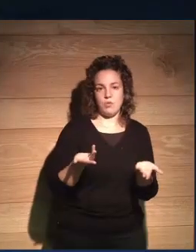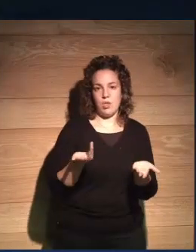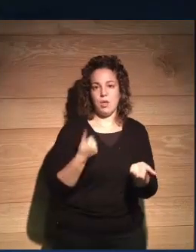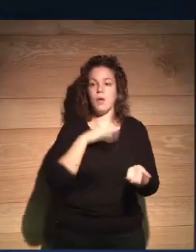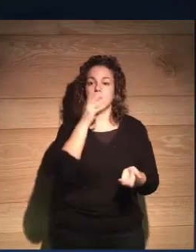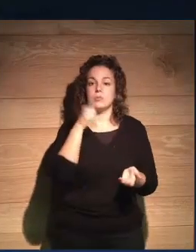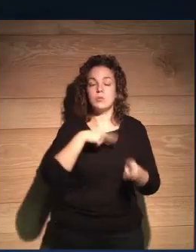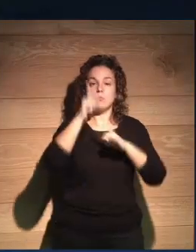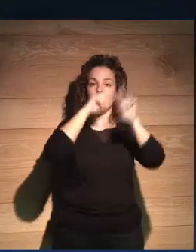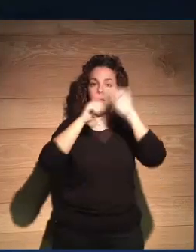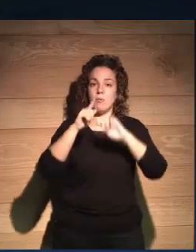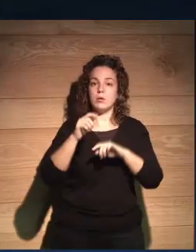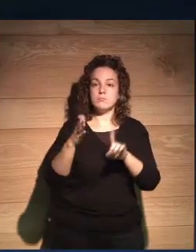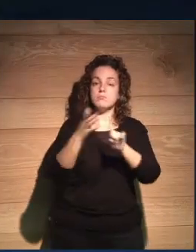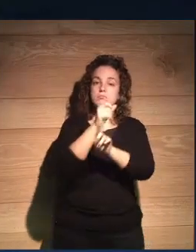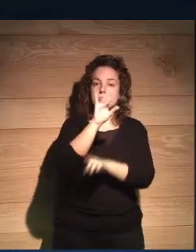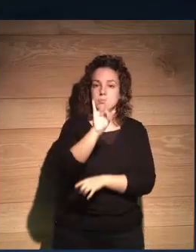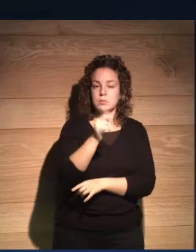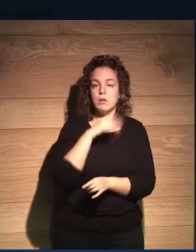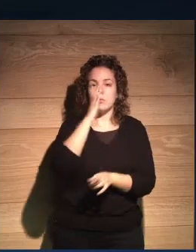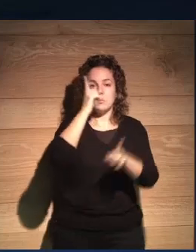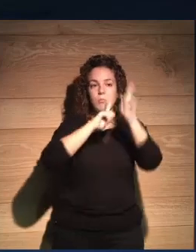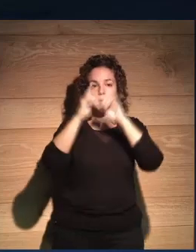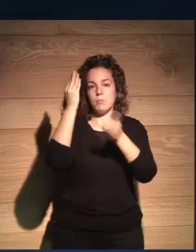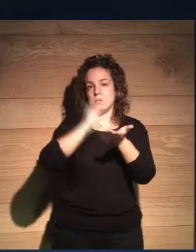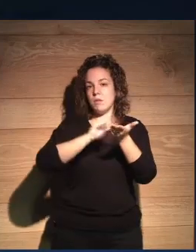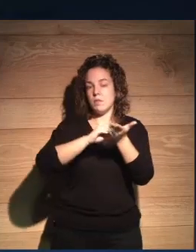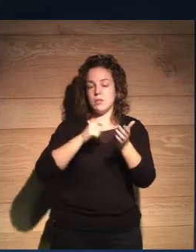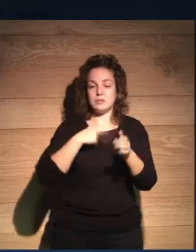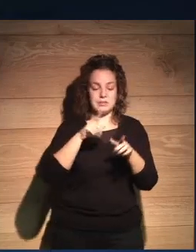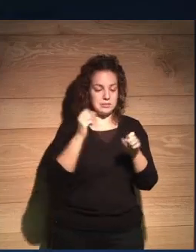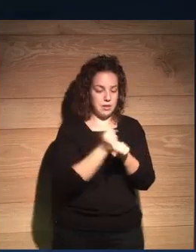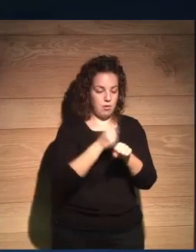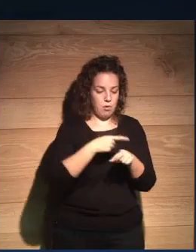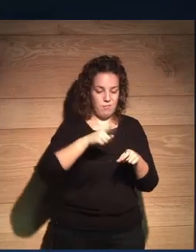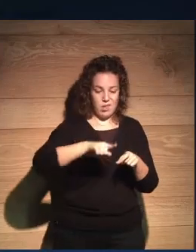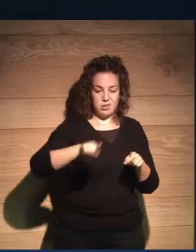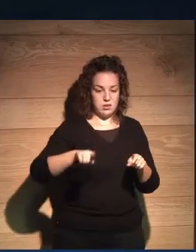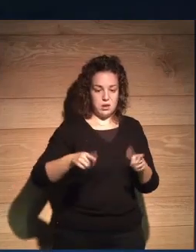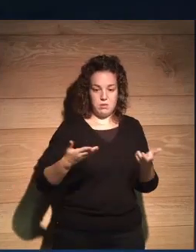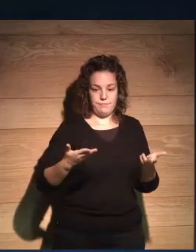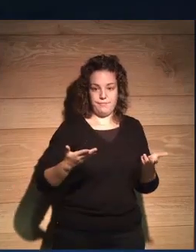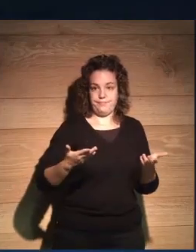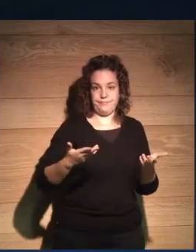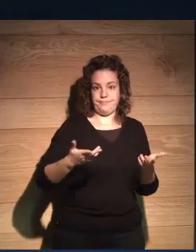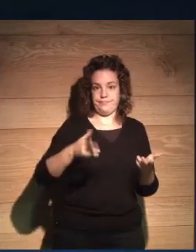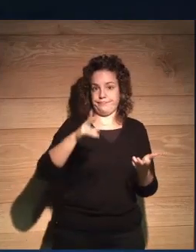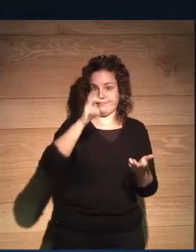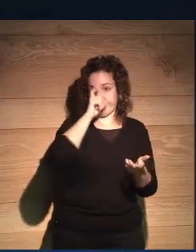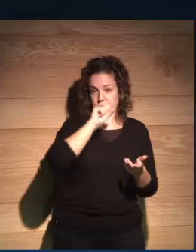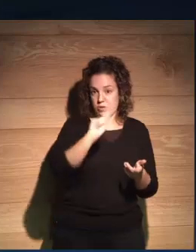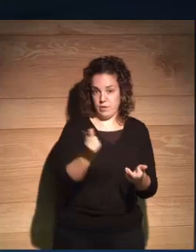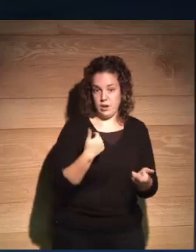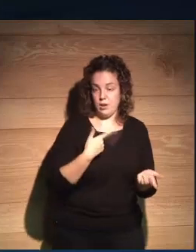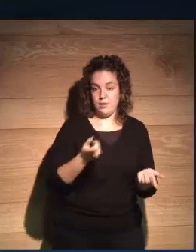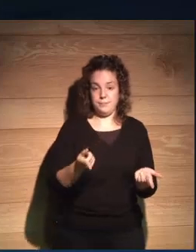claro que nos encontramos problemas. Y nos encontramos problemas que a veces hacen que trabajo de meses se vaya al garete. Y hay que decirlo. Pues mira, hemos trabajado